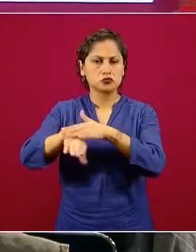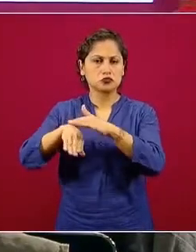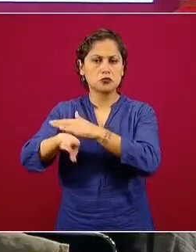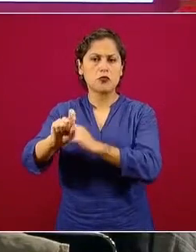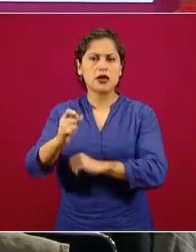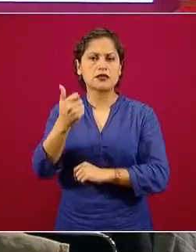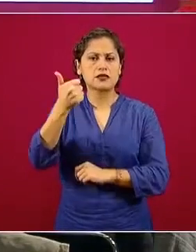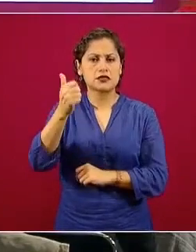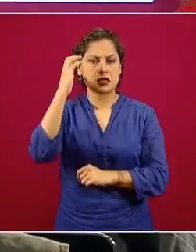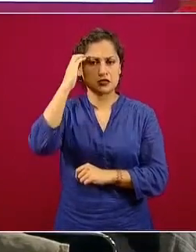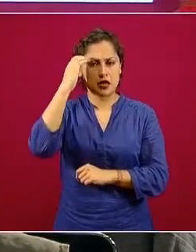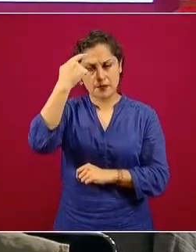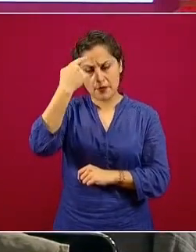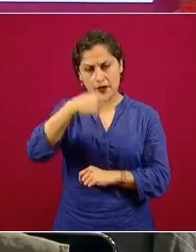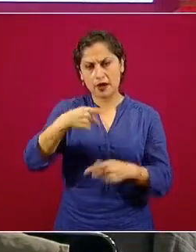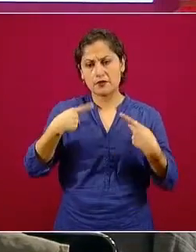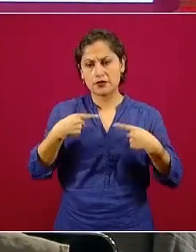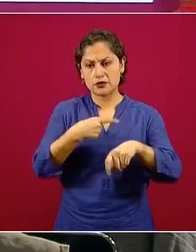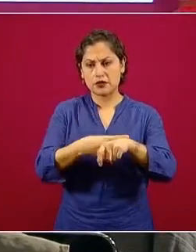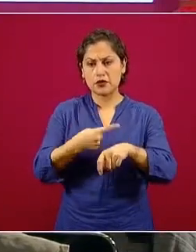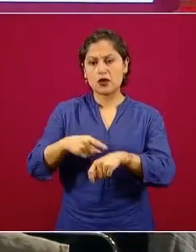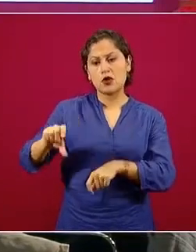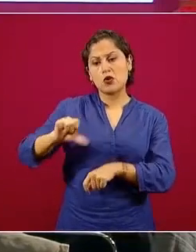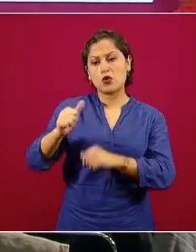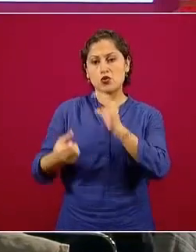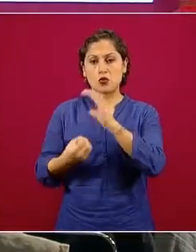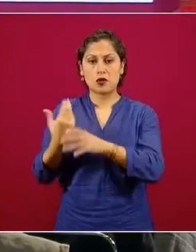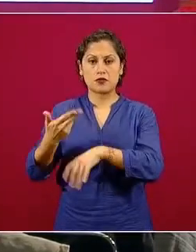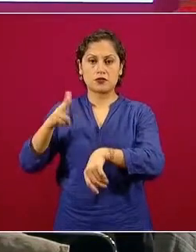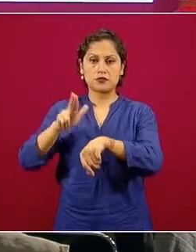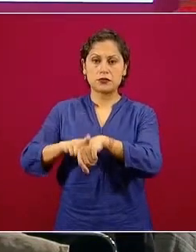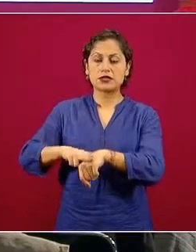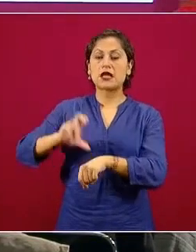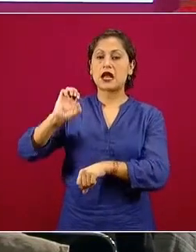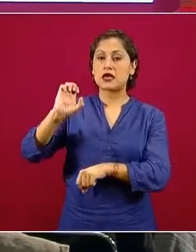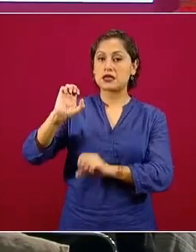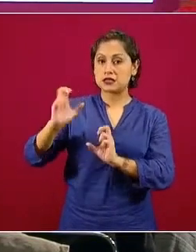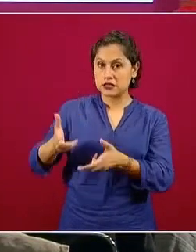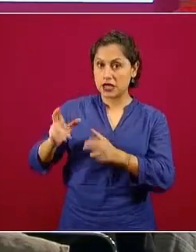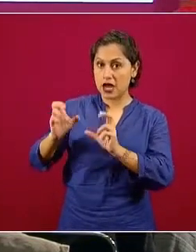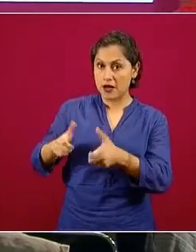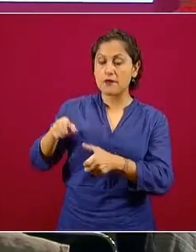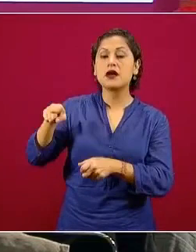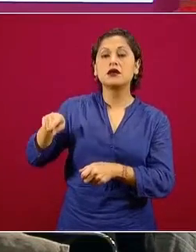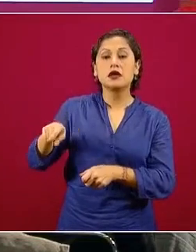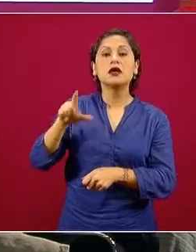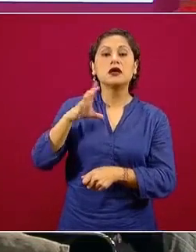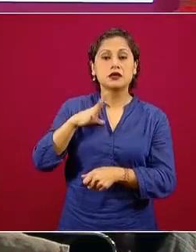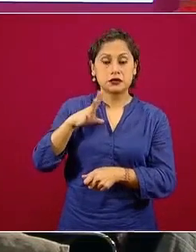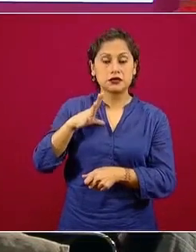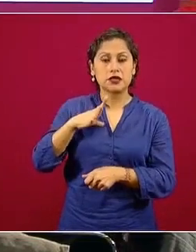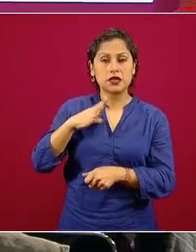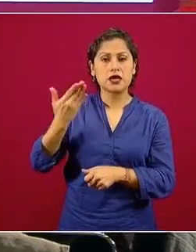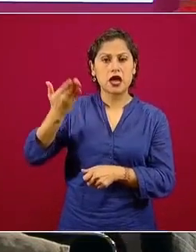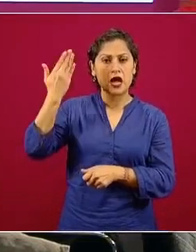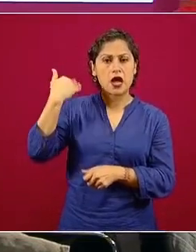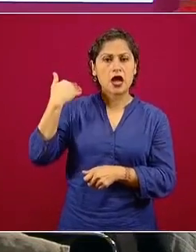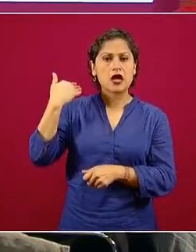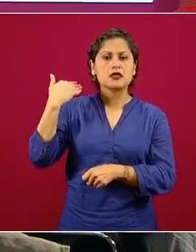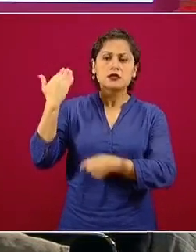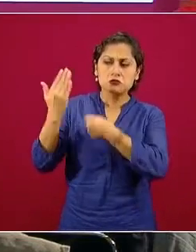camas y el hospital nuevo de tapachula chis el hospital nueva frontera que también tenía su programación para su